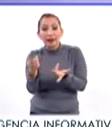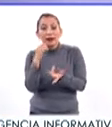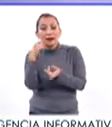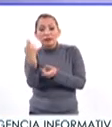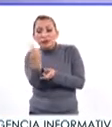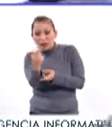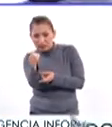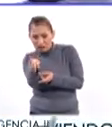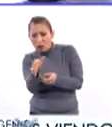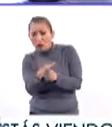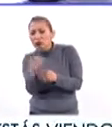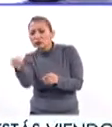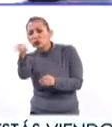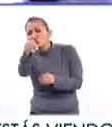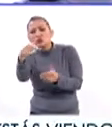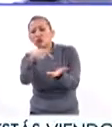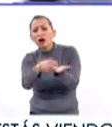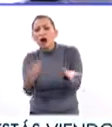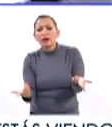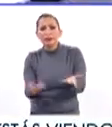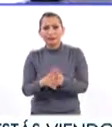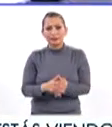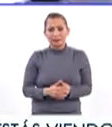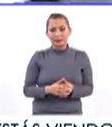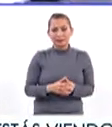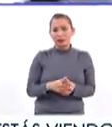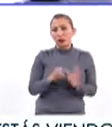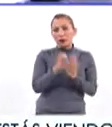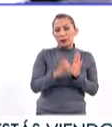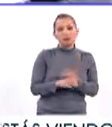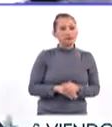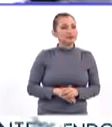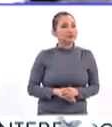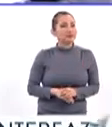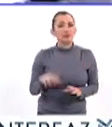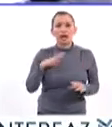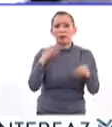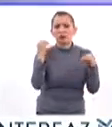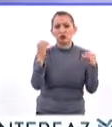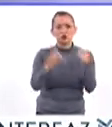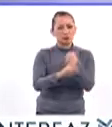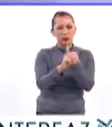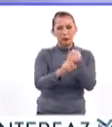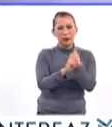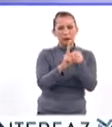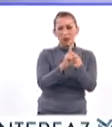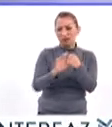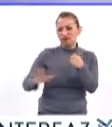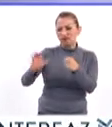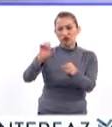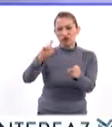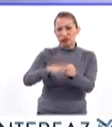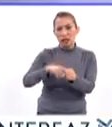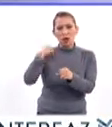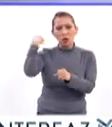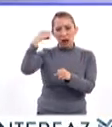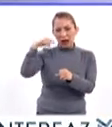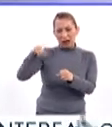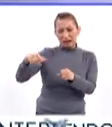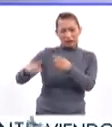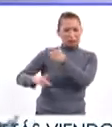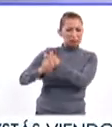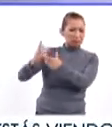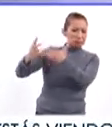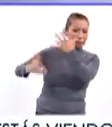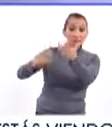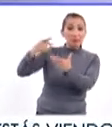las demandas sociales de cada uno de los territorios. Les voy a poner un ejemplo. Hay muchos conflictos sociales, por ejemplo, en Oaxaca,